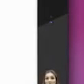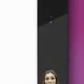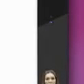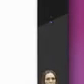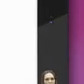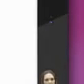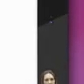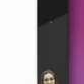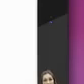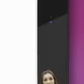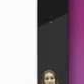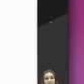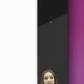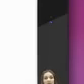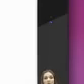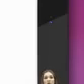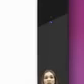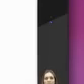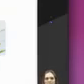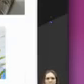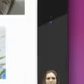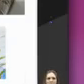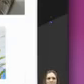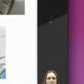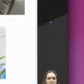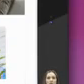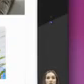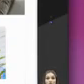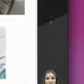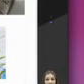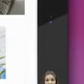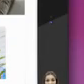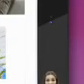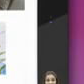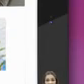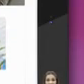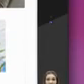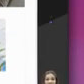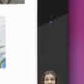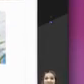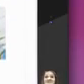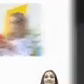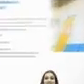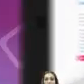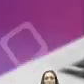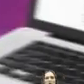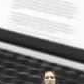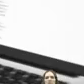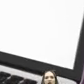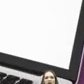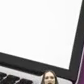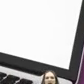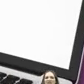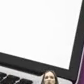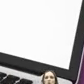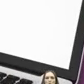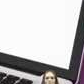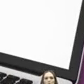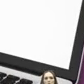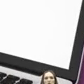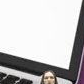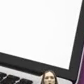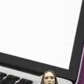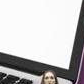son 50.000 cupos disponibles y los emprendedores que resulten beneficiados podrán disfrutar durante un año de las siguientes herramientas